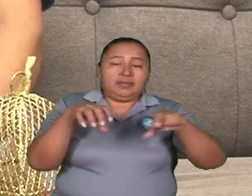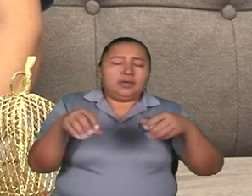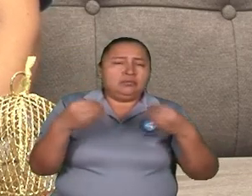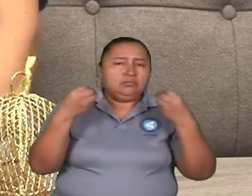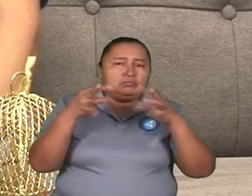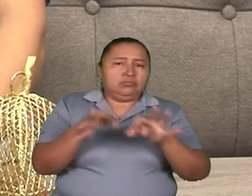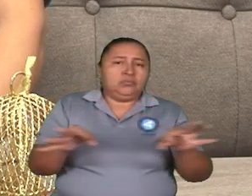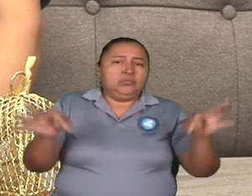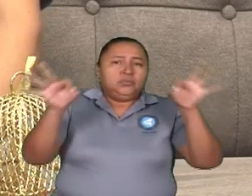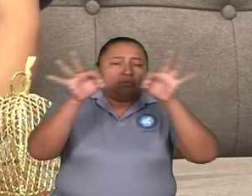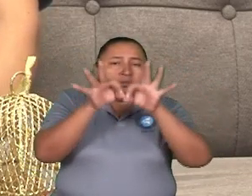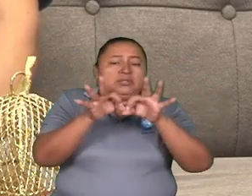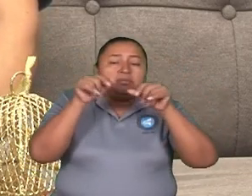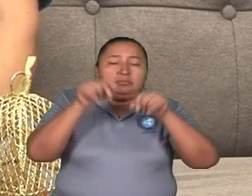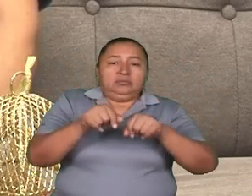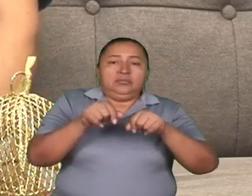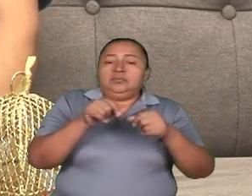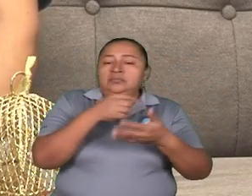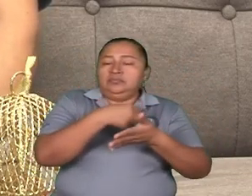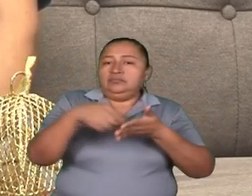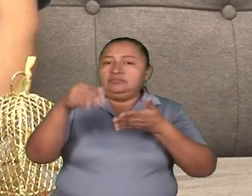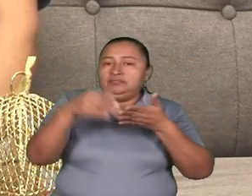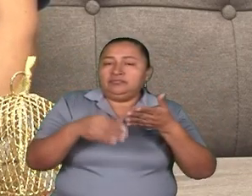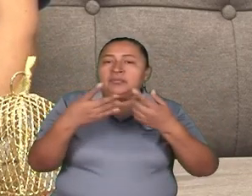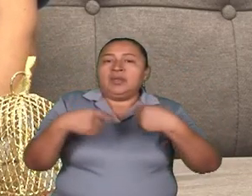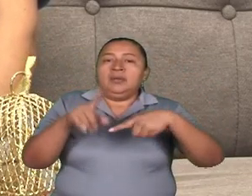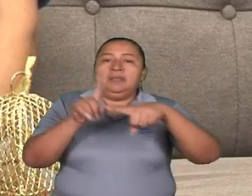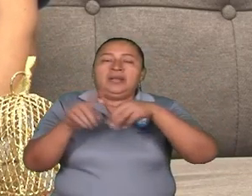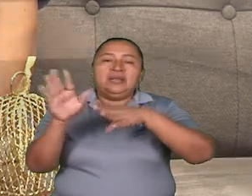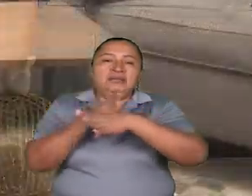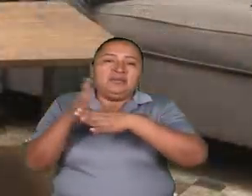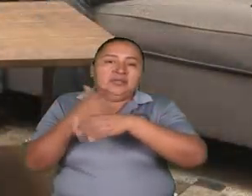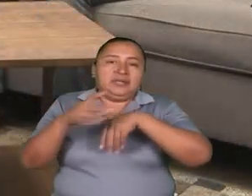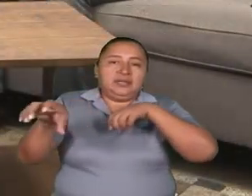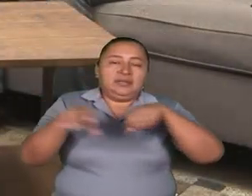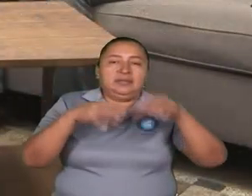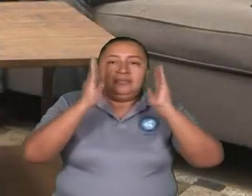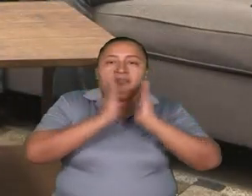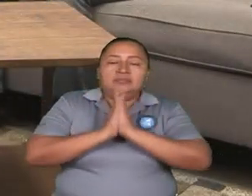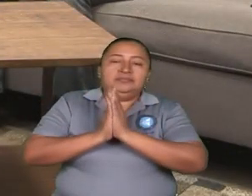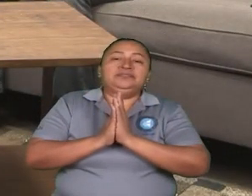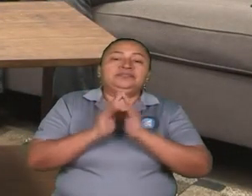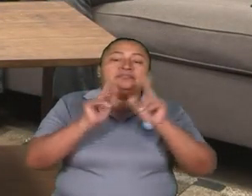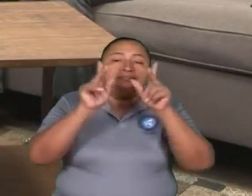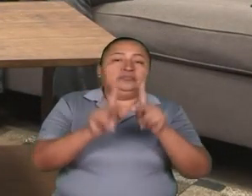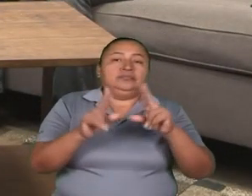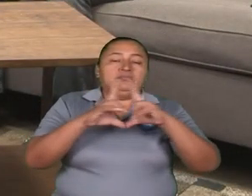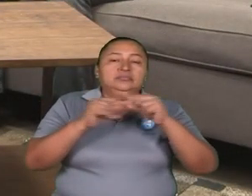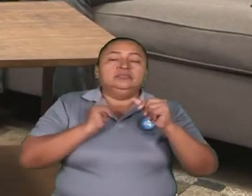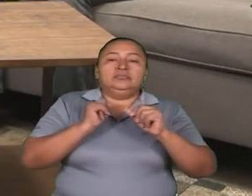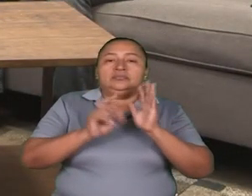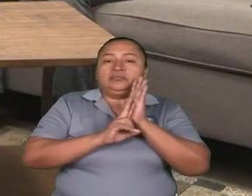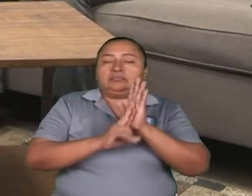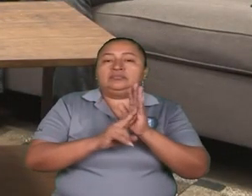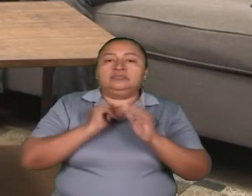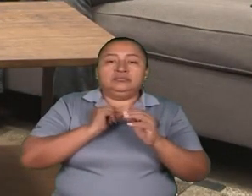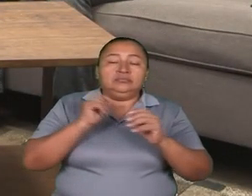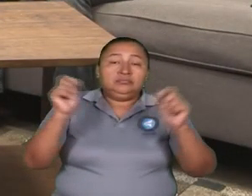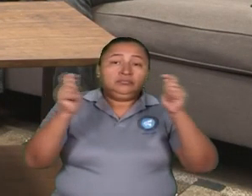países en Nicaragua. Y estaban presentes, y lo más bonito es también que cada embajada